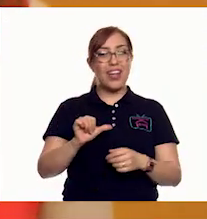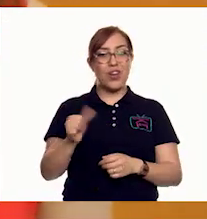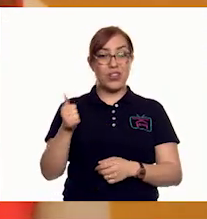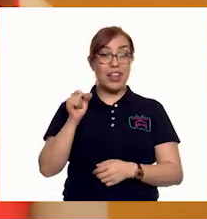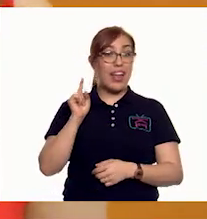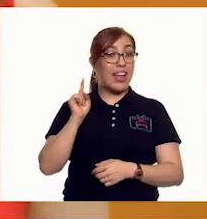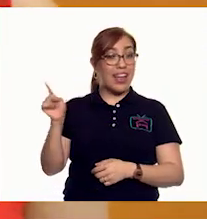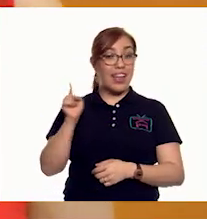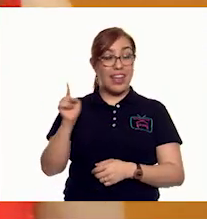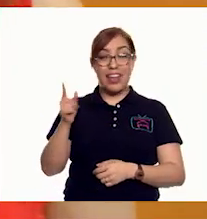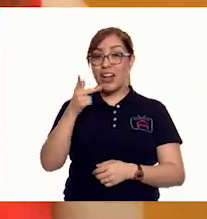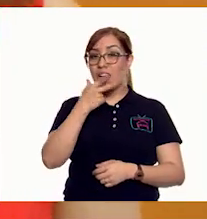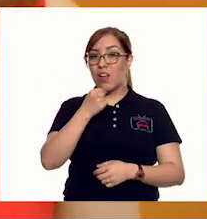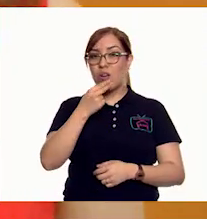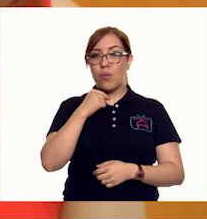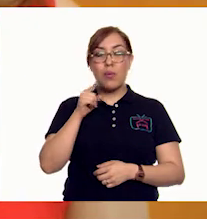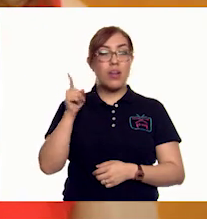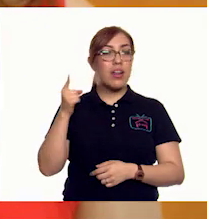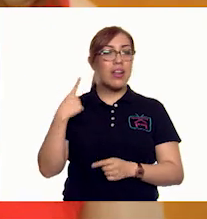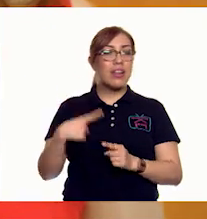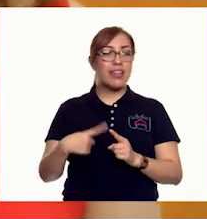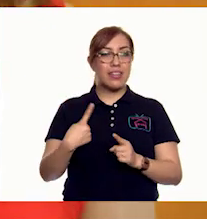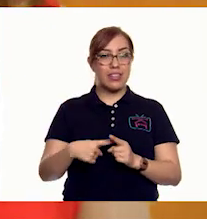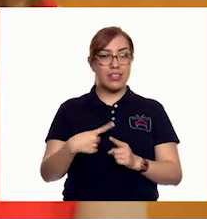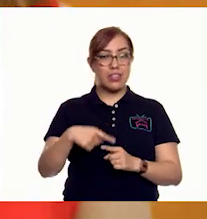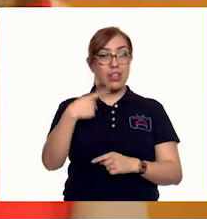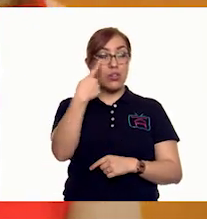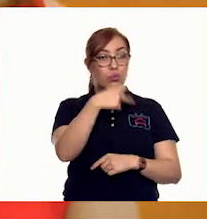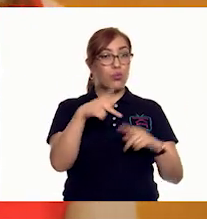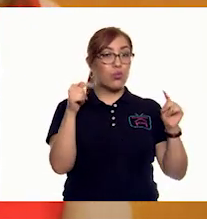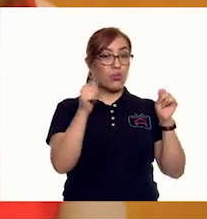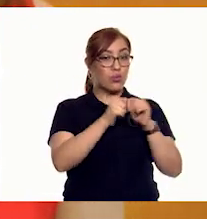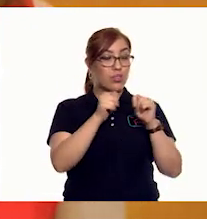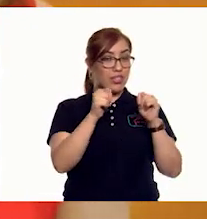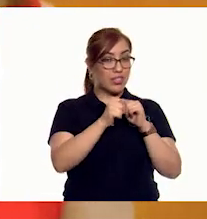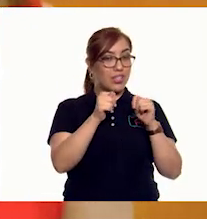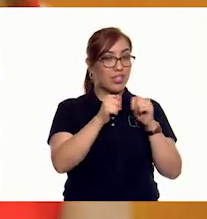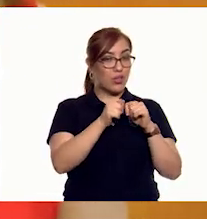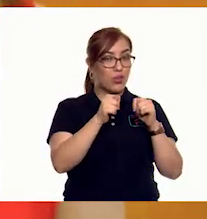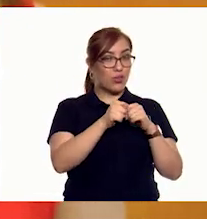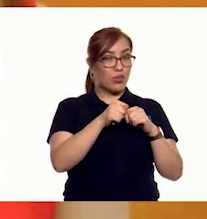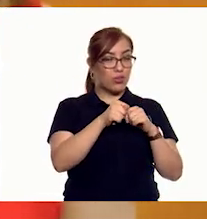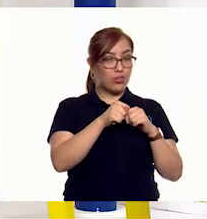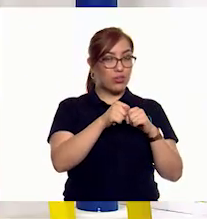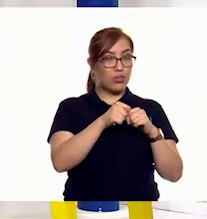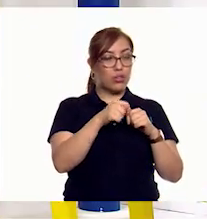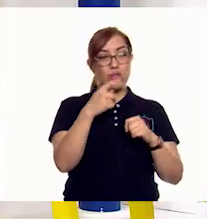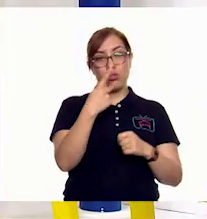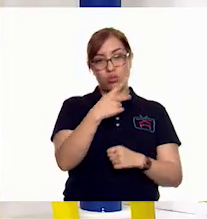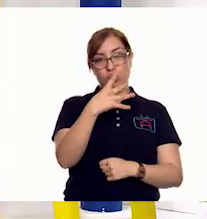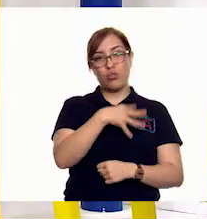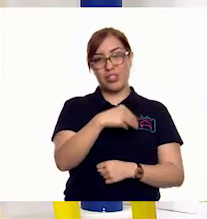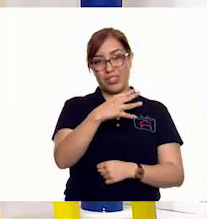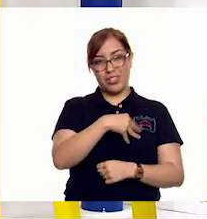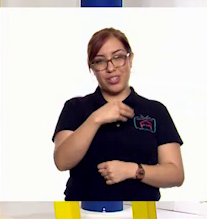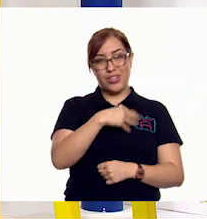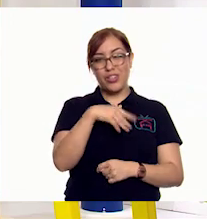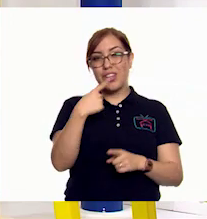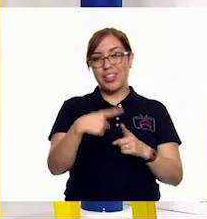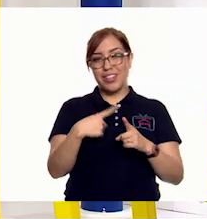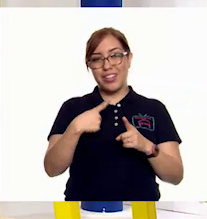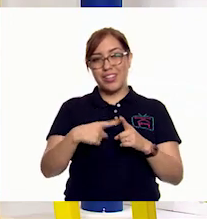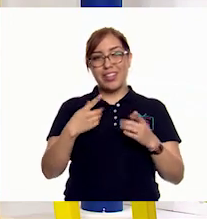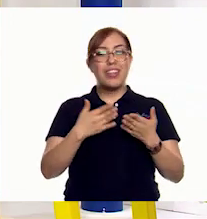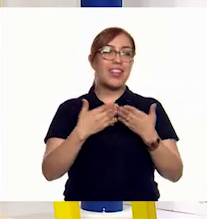él es hijo de uno de tus tíos, que es tuyo. Ah, hijo de uno de mis tíos. Entonces, ahora